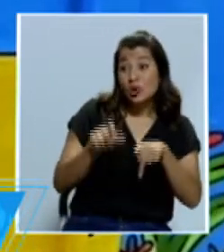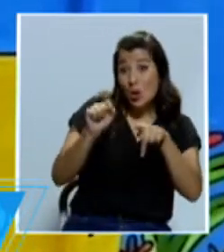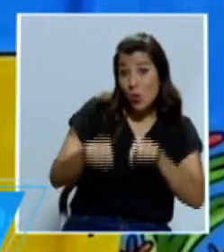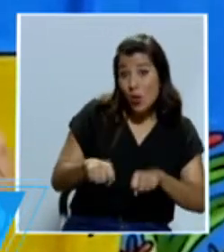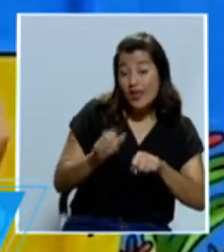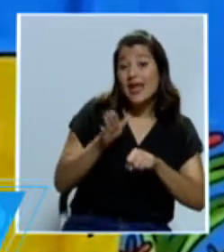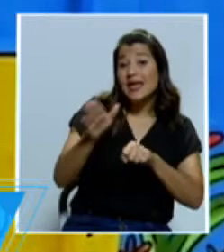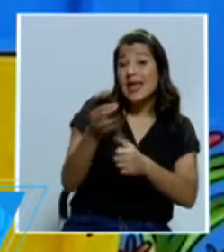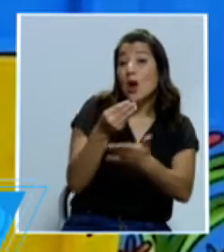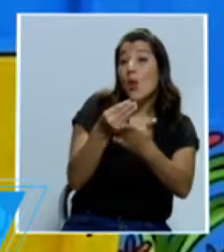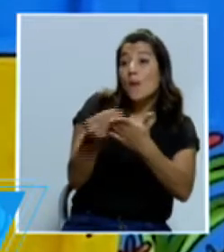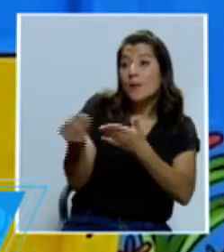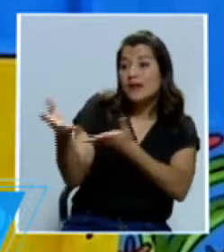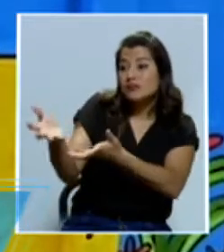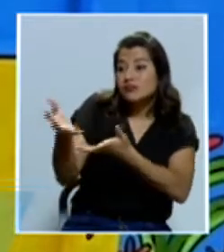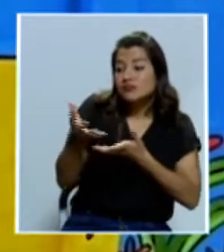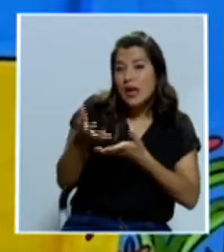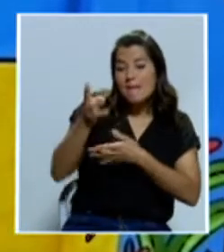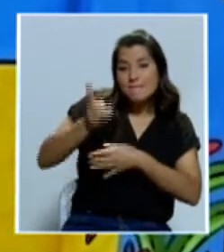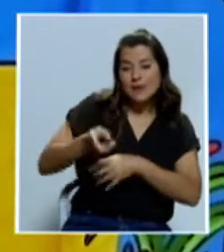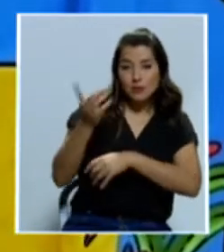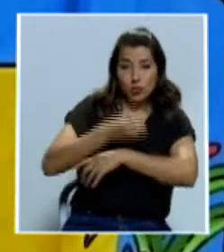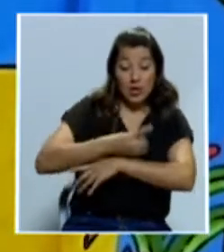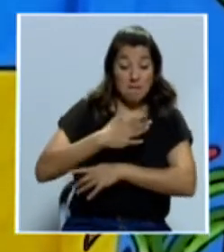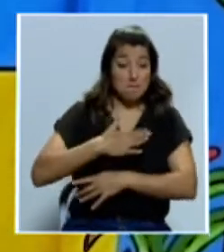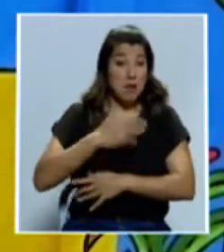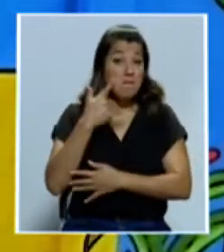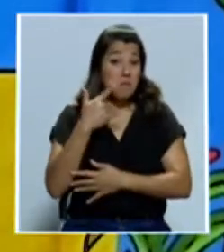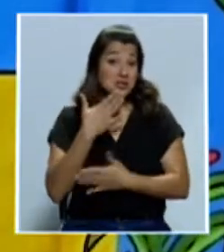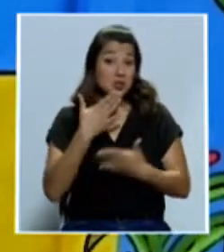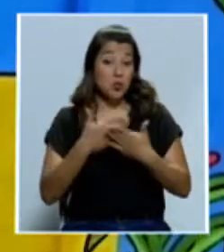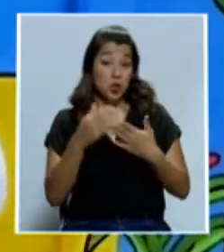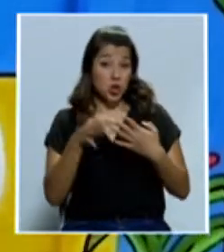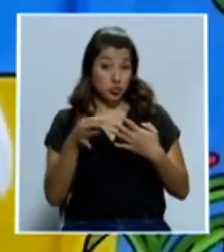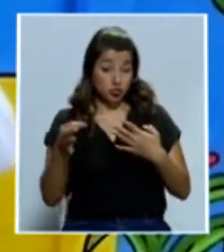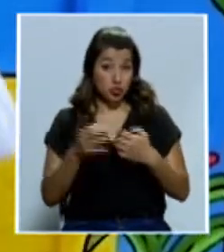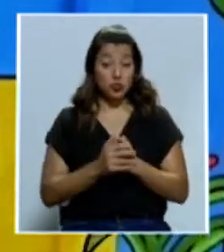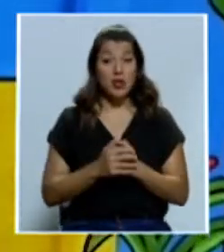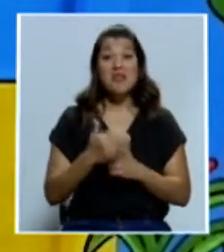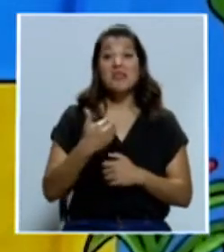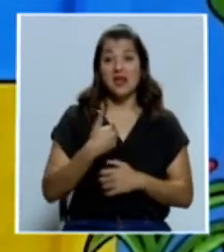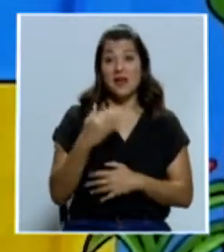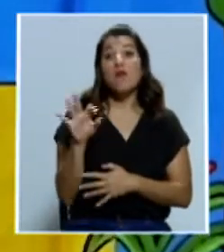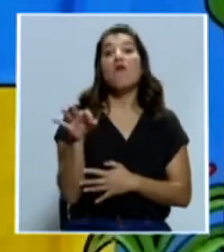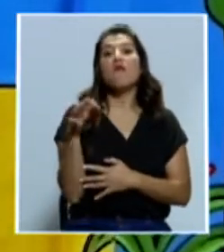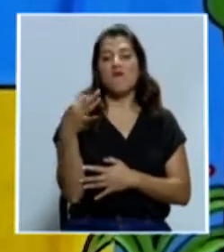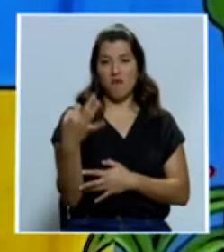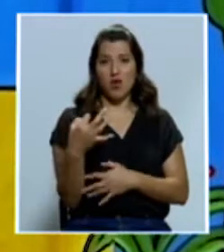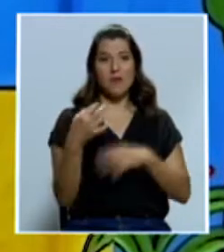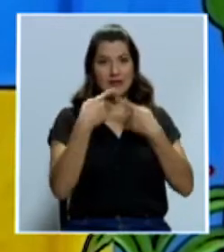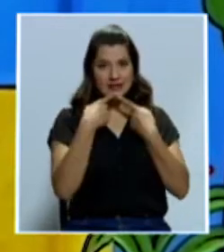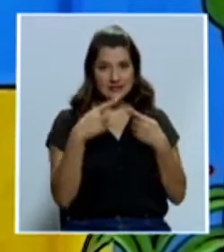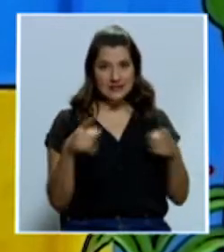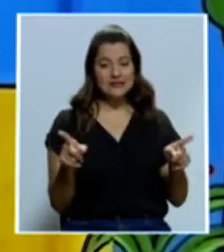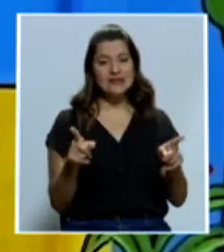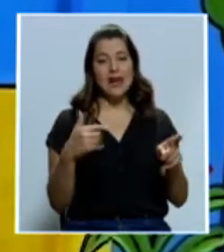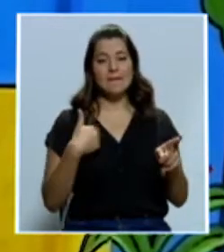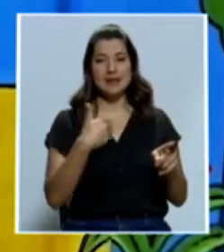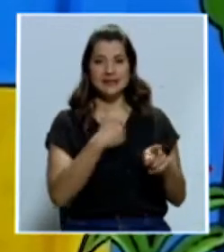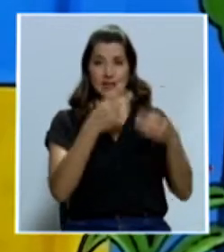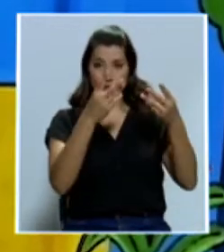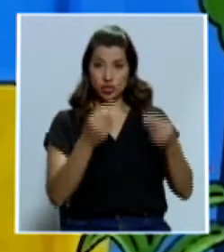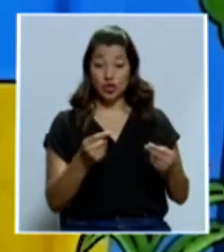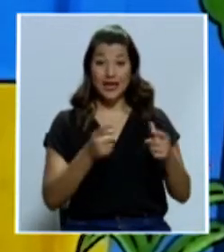Golfito. Nos parece que es una opción. Hay forma de emitir esta resolución por parte del Ministerio de Hacienda y así